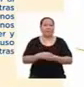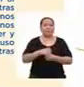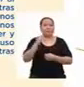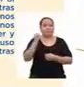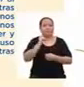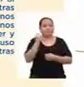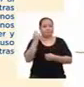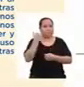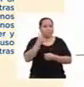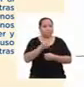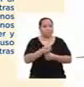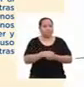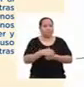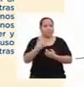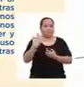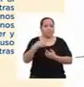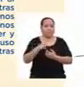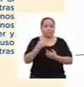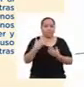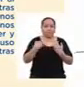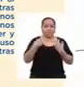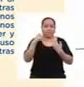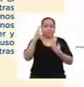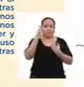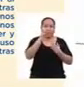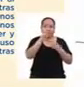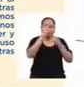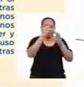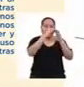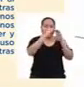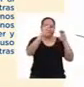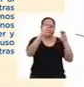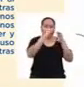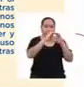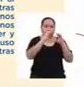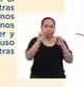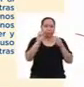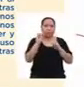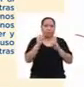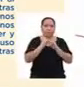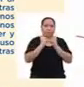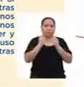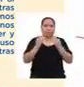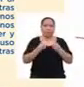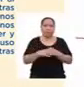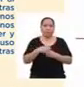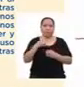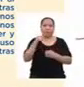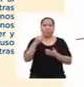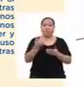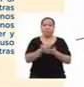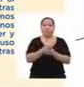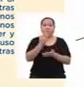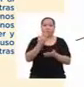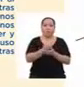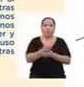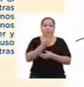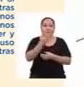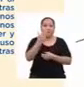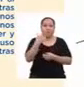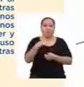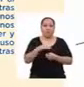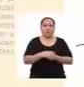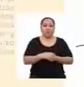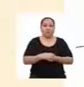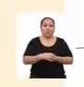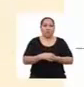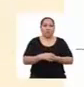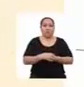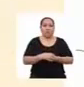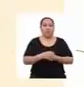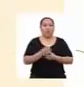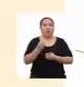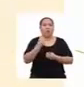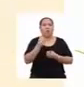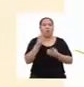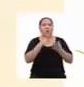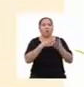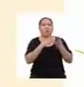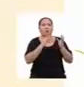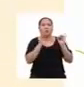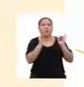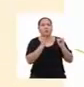ya tenemos 3 oraciones, lo que viene puede convertirse en un nuevo párrafo. Así que leamos cómo quedó